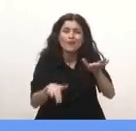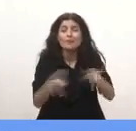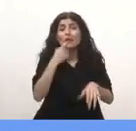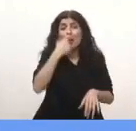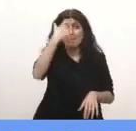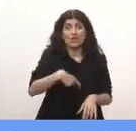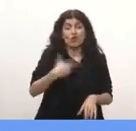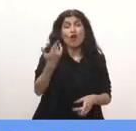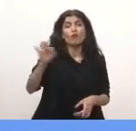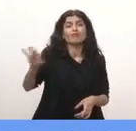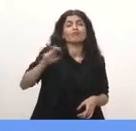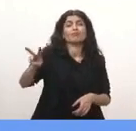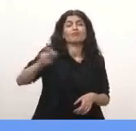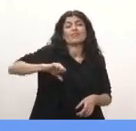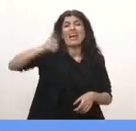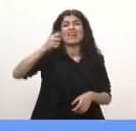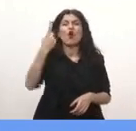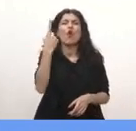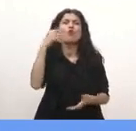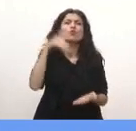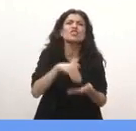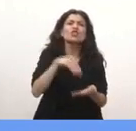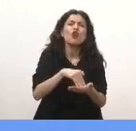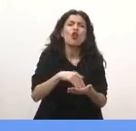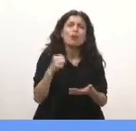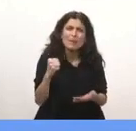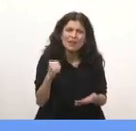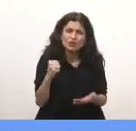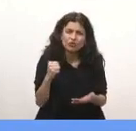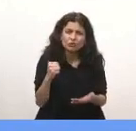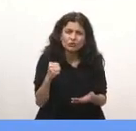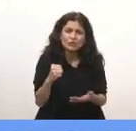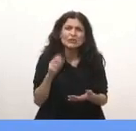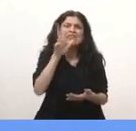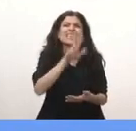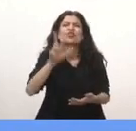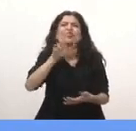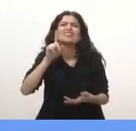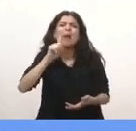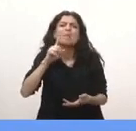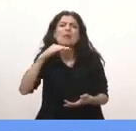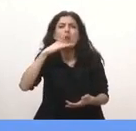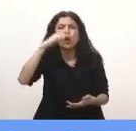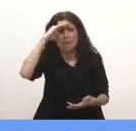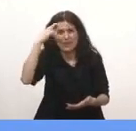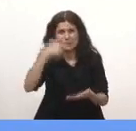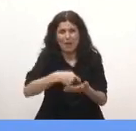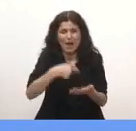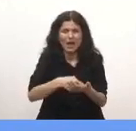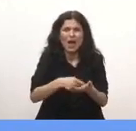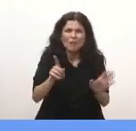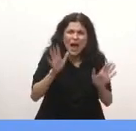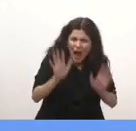a ver beneficiado en 183,000 pesos mensuales probablemente se lo merezca La pregunta es se lo merece más que